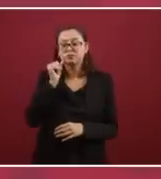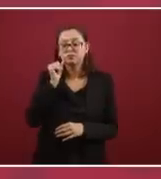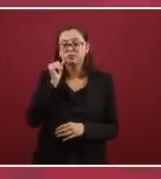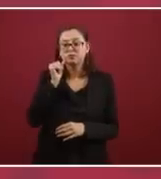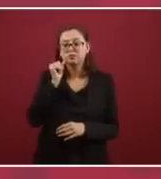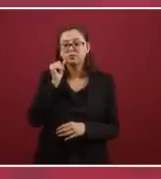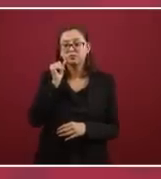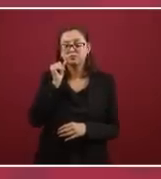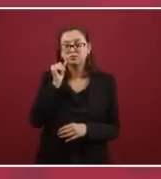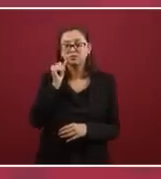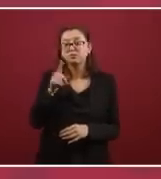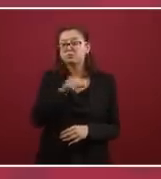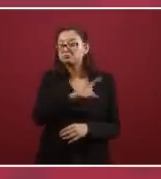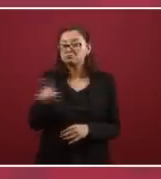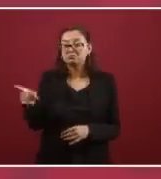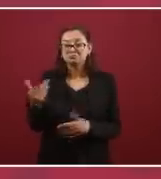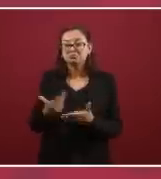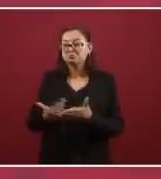que nunca